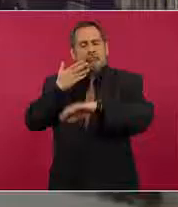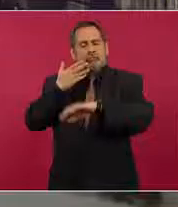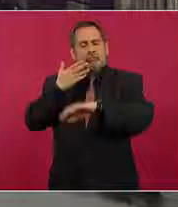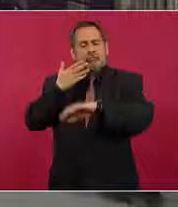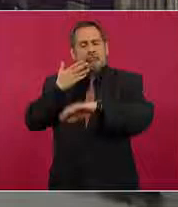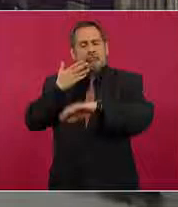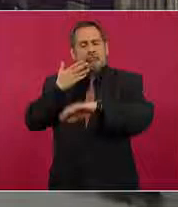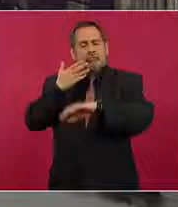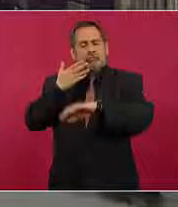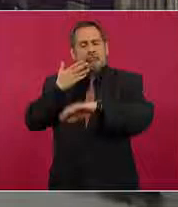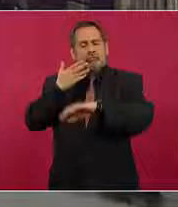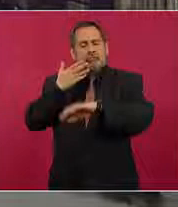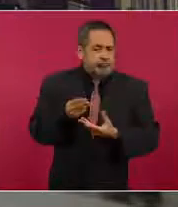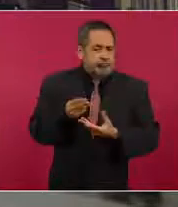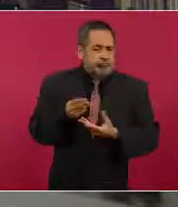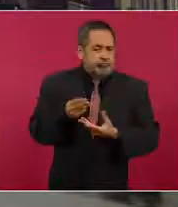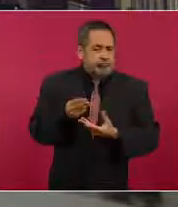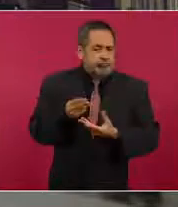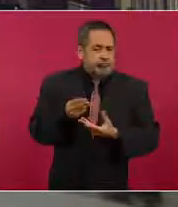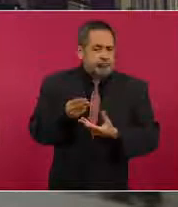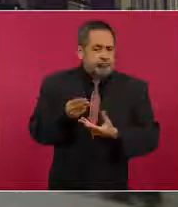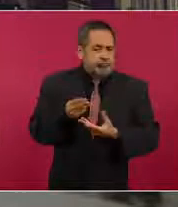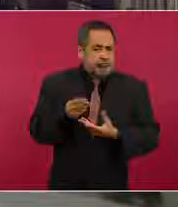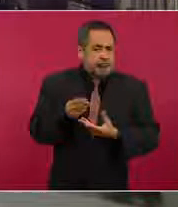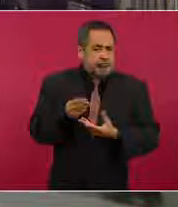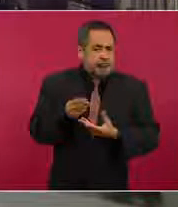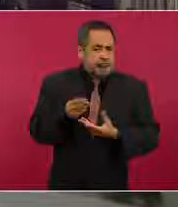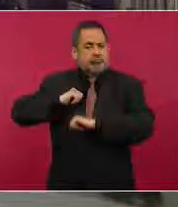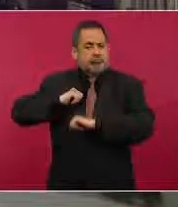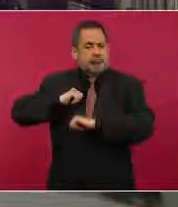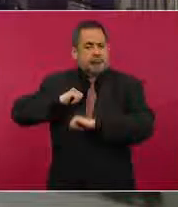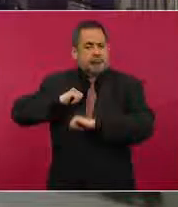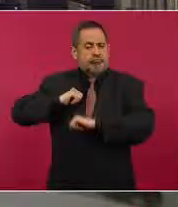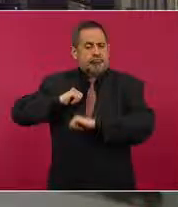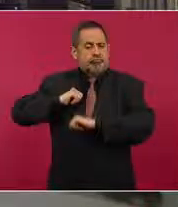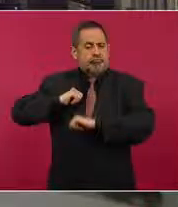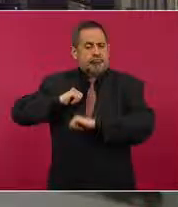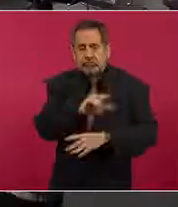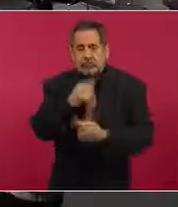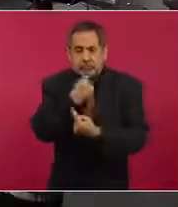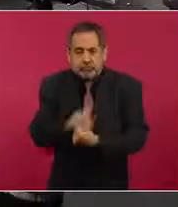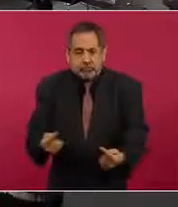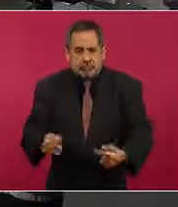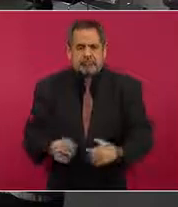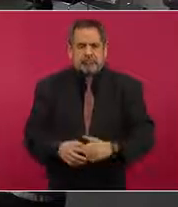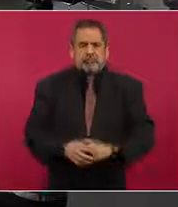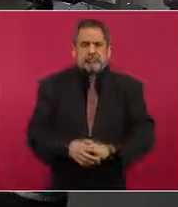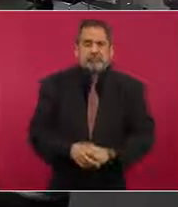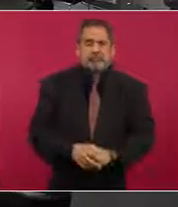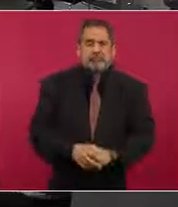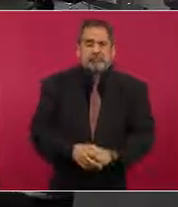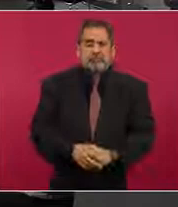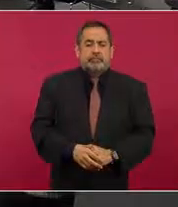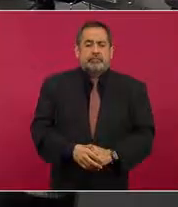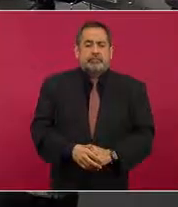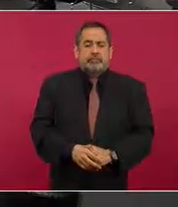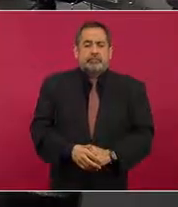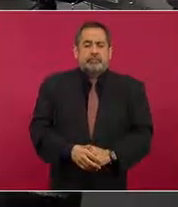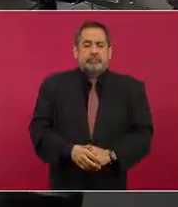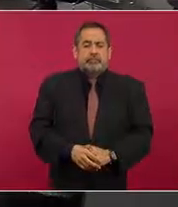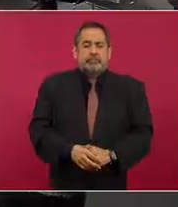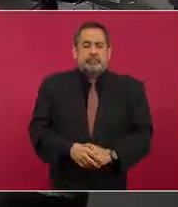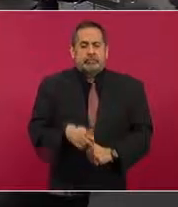y la administración de estas vacunas, específicamente con las pediátricas, presidente? Esto lo